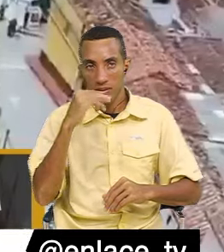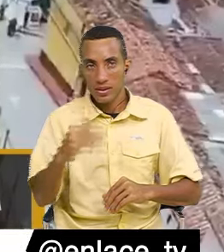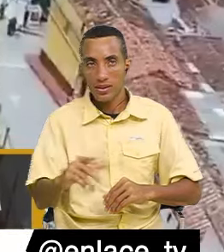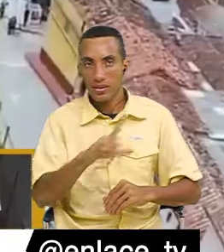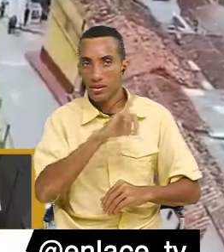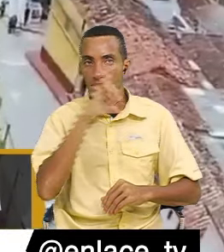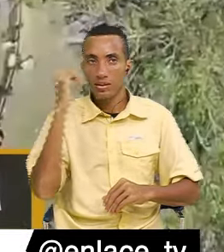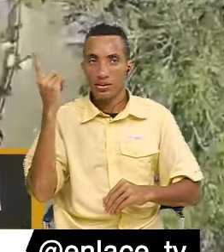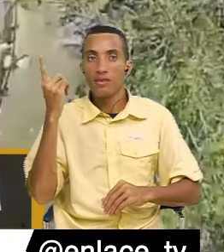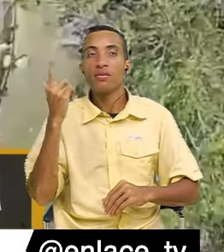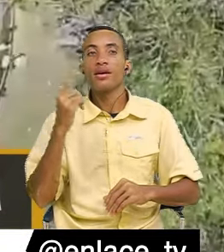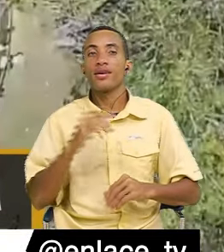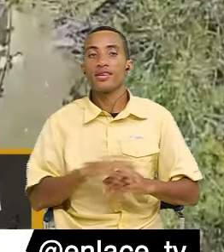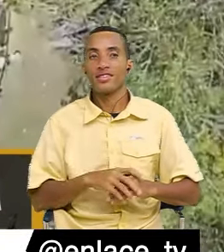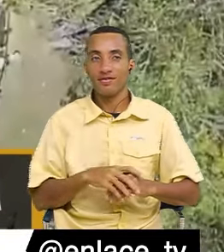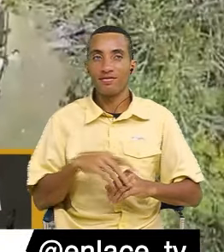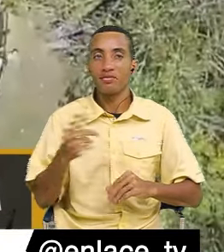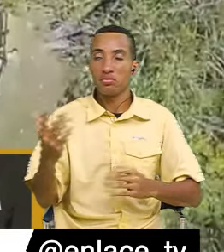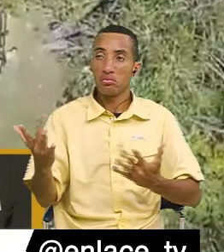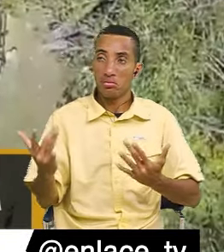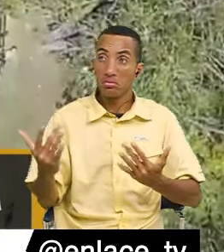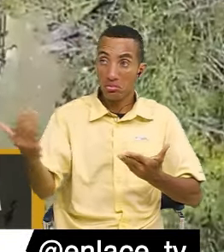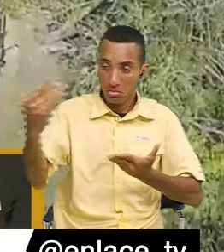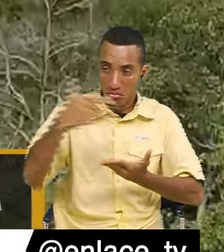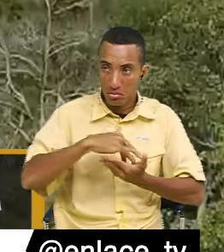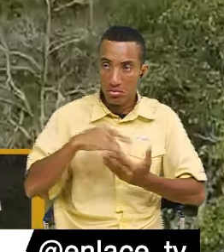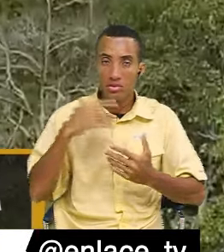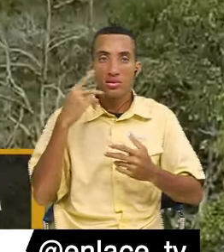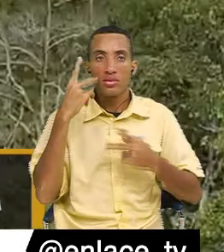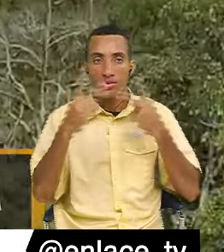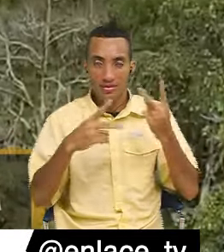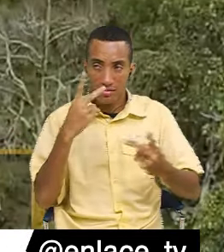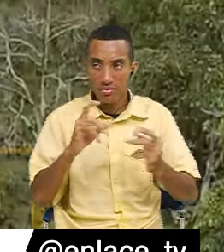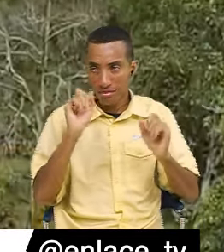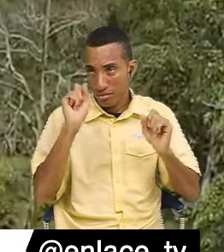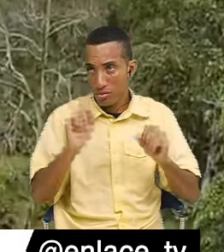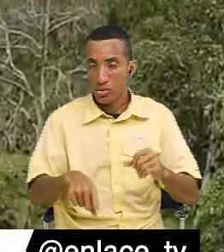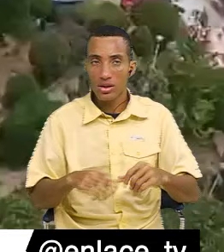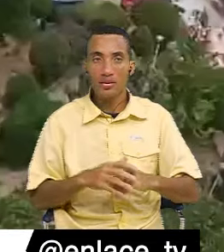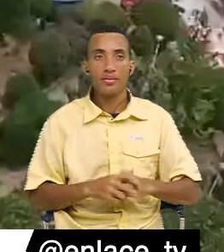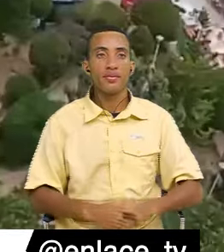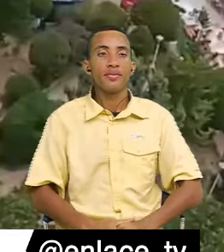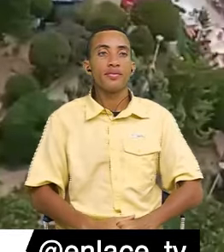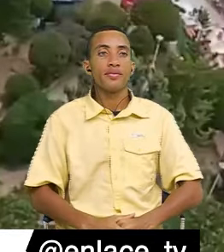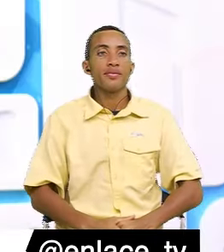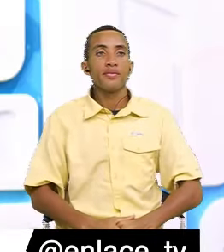turística y cultural, espera a los colombianos para que disfruten las fiestas del Sagrado Corazón de Jesús.